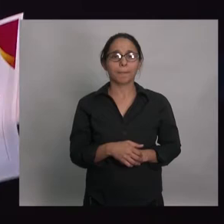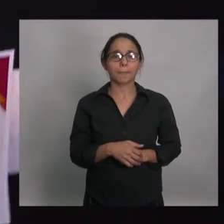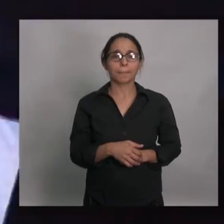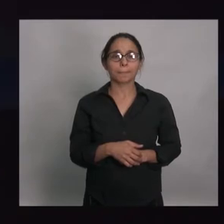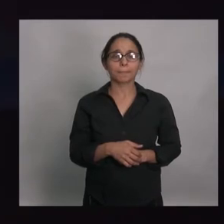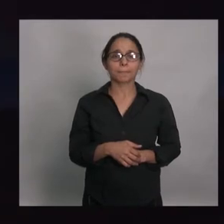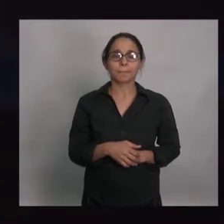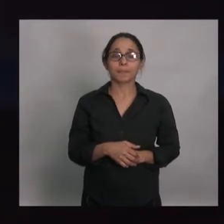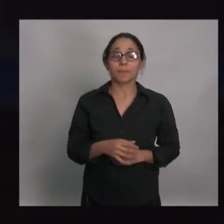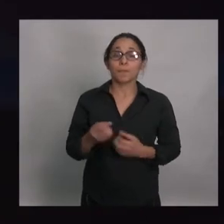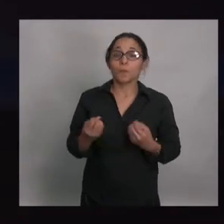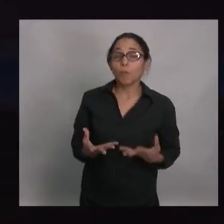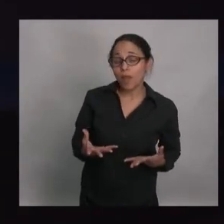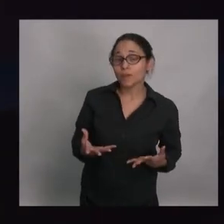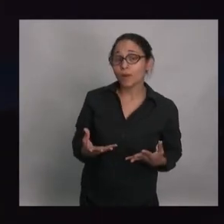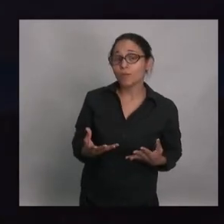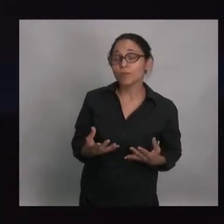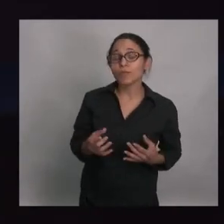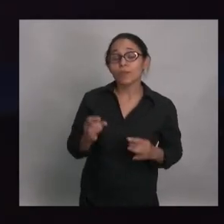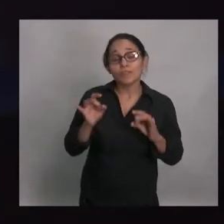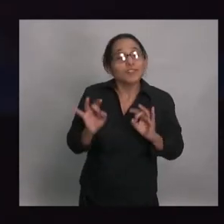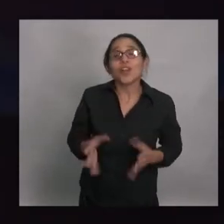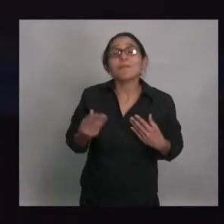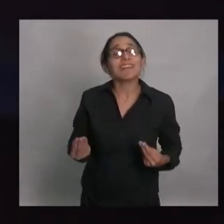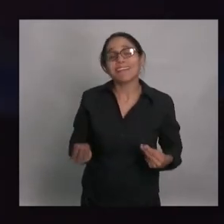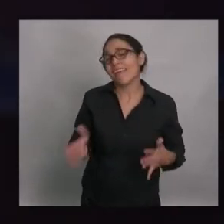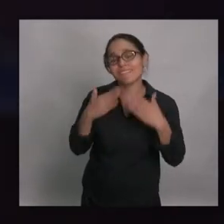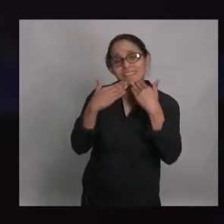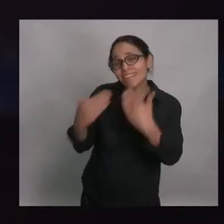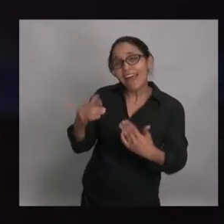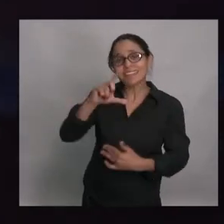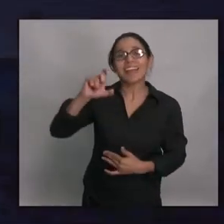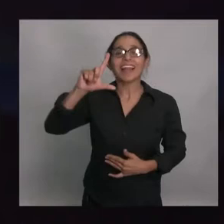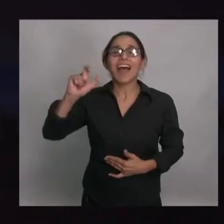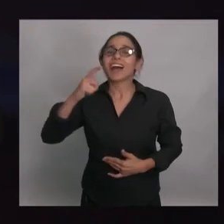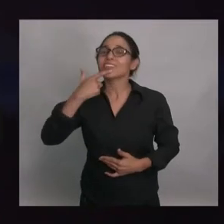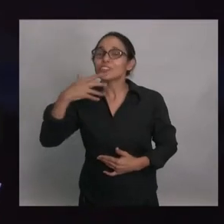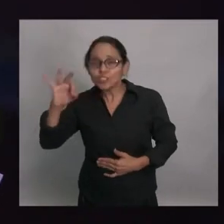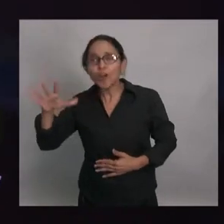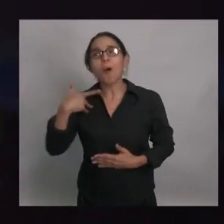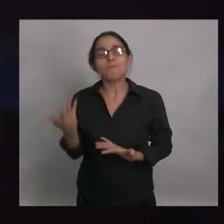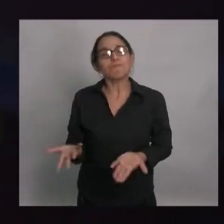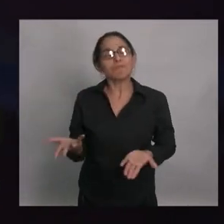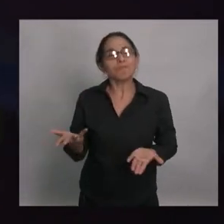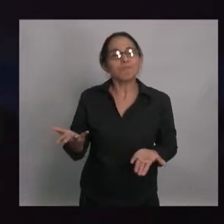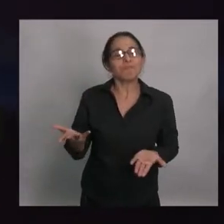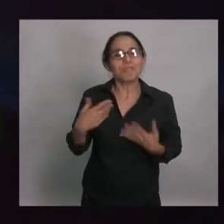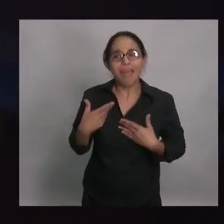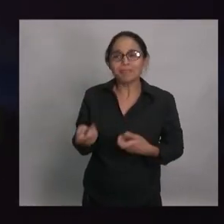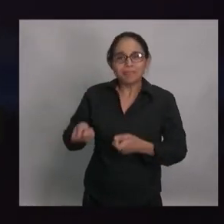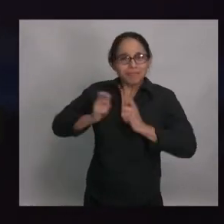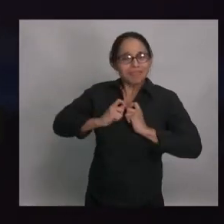bueno simplemente agradecerle mucho a clacso de haber tenido la gentileza de otorgarme este